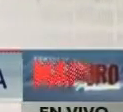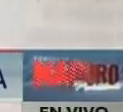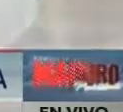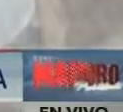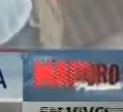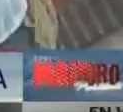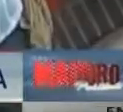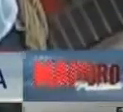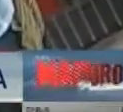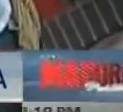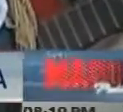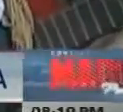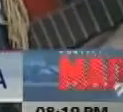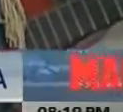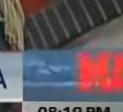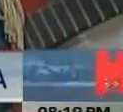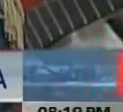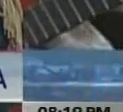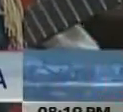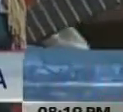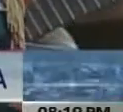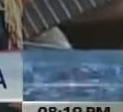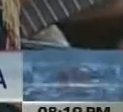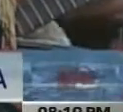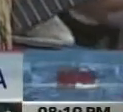que sea humana.